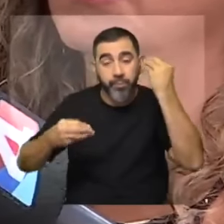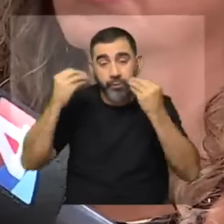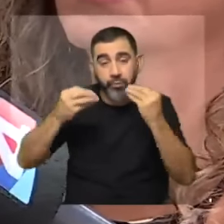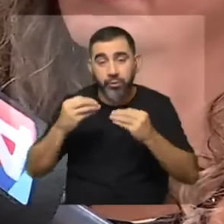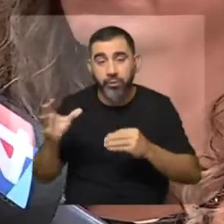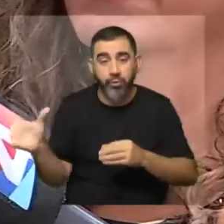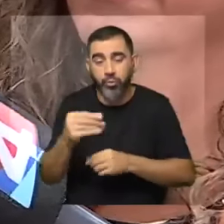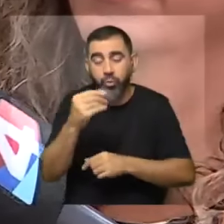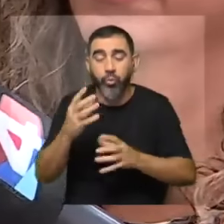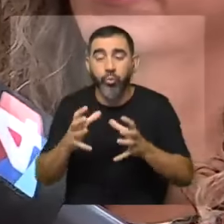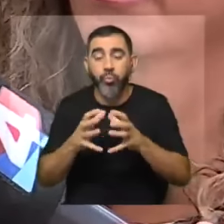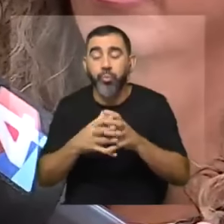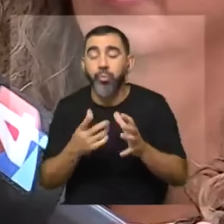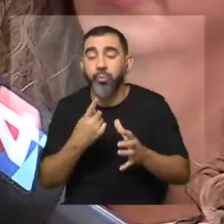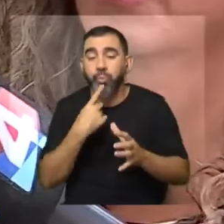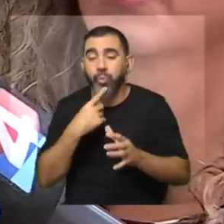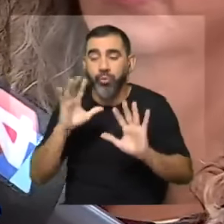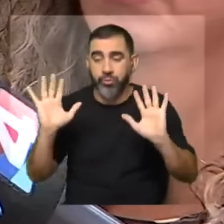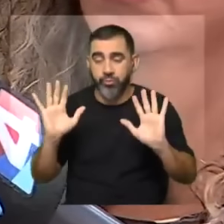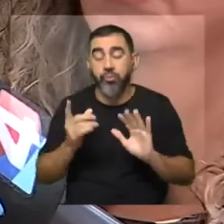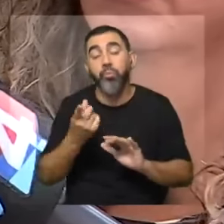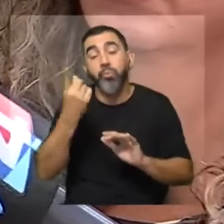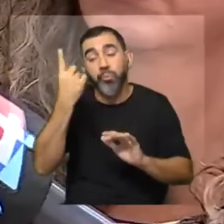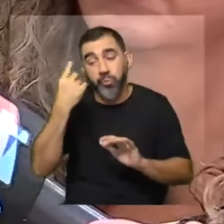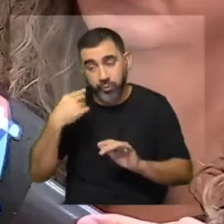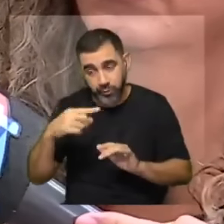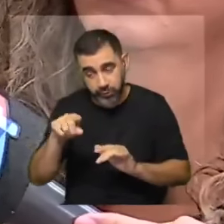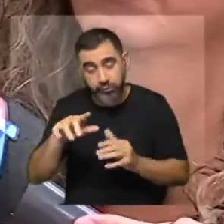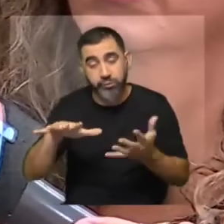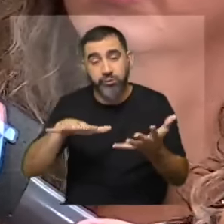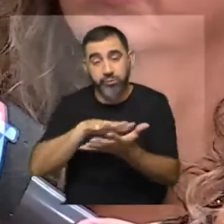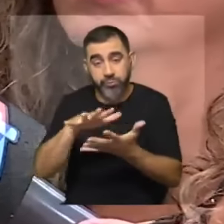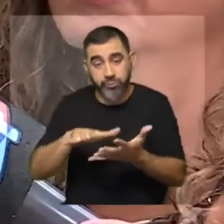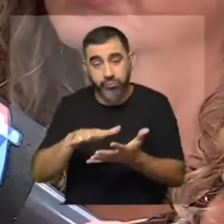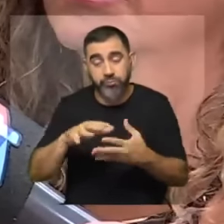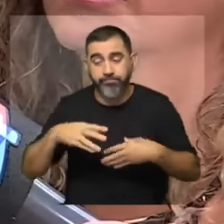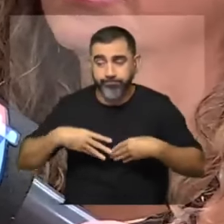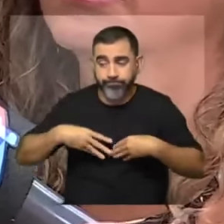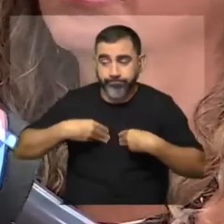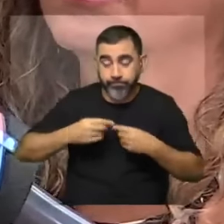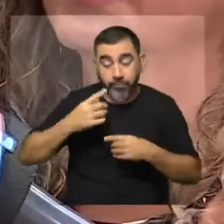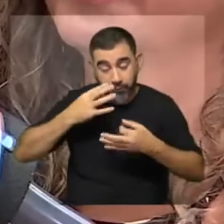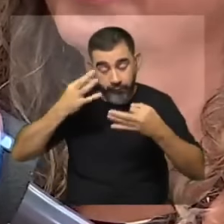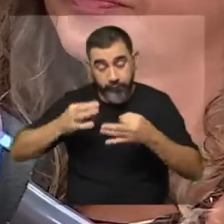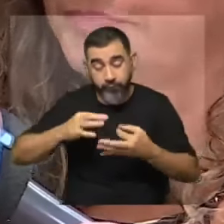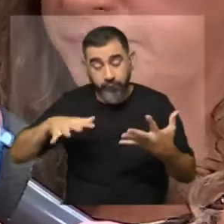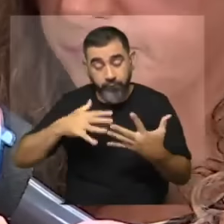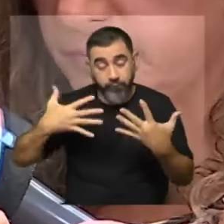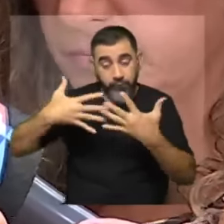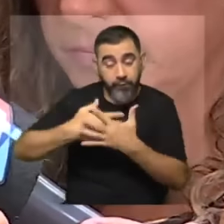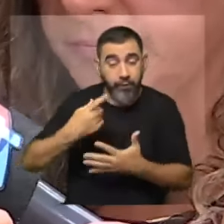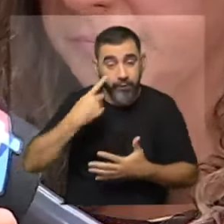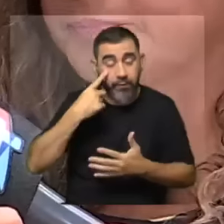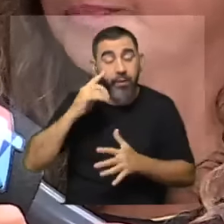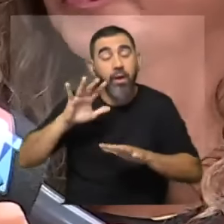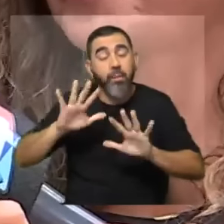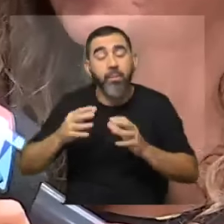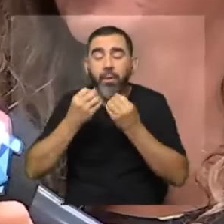los pelos entonces por eso que está pasando por esa no solo sensación sino por esa realidad que estamos viviendo capaz